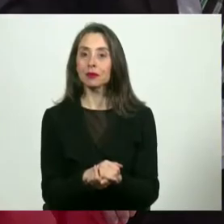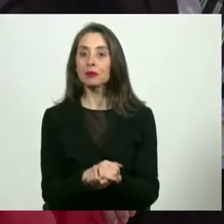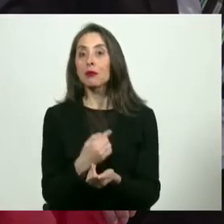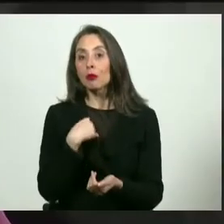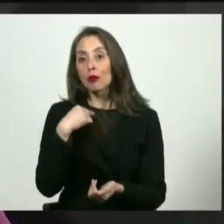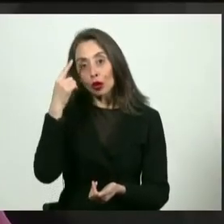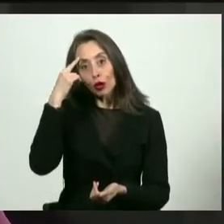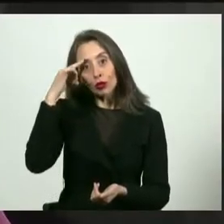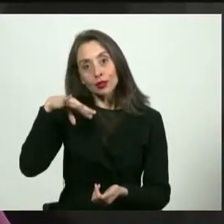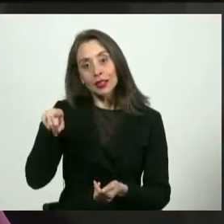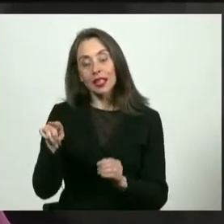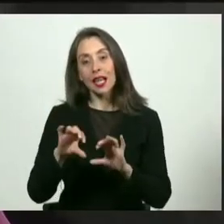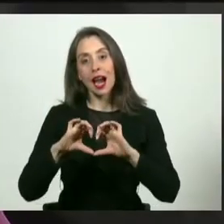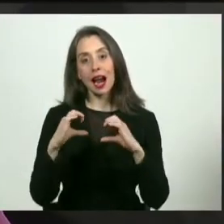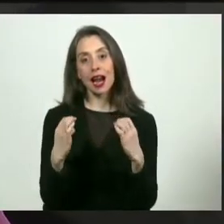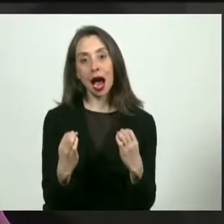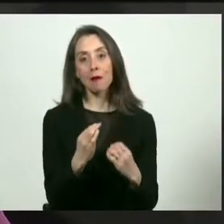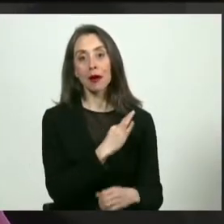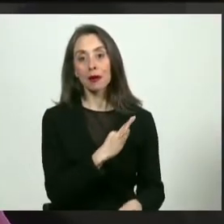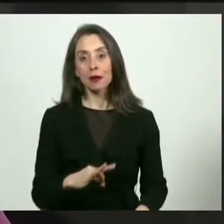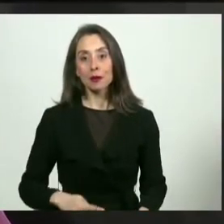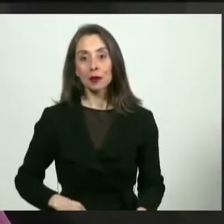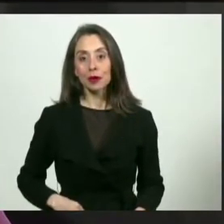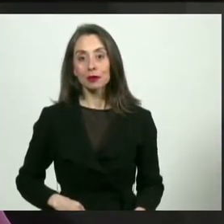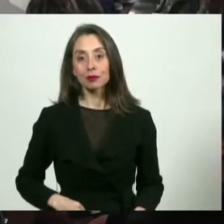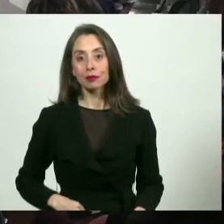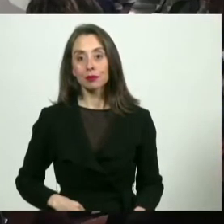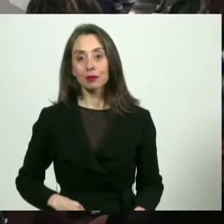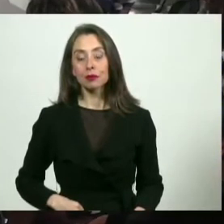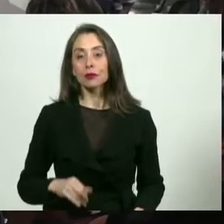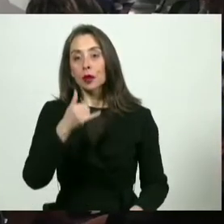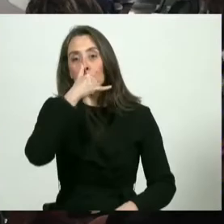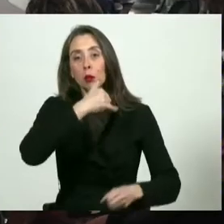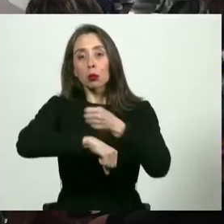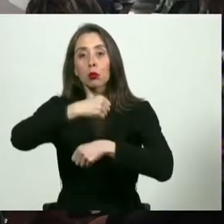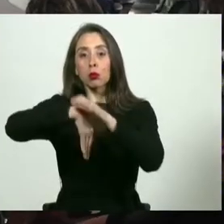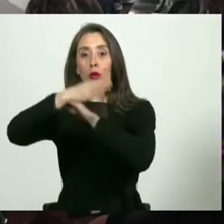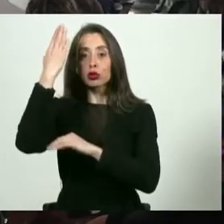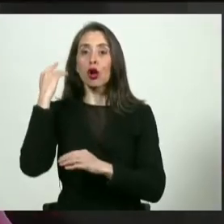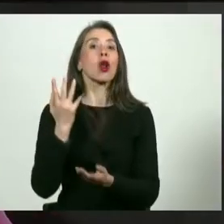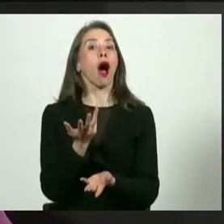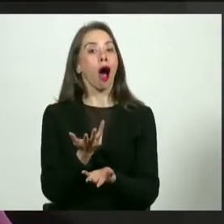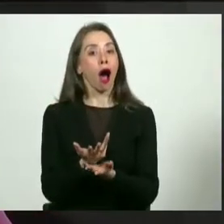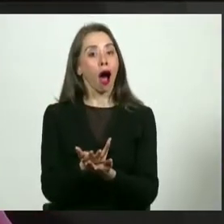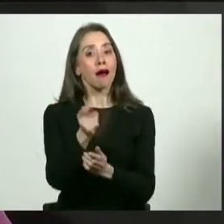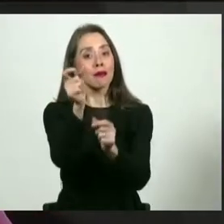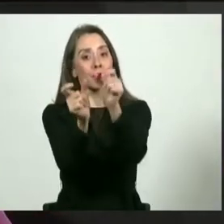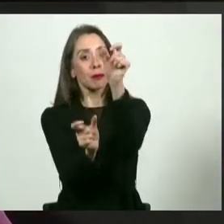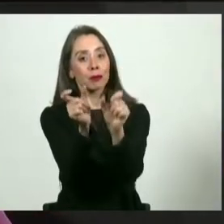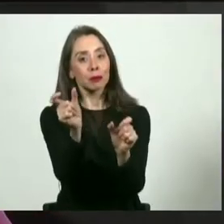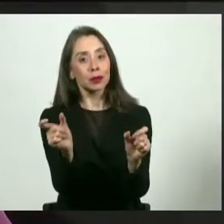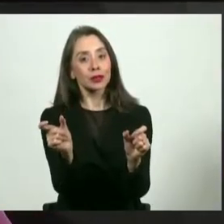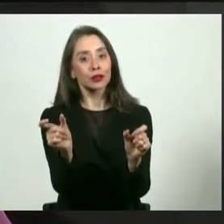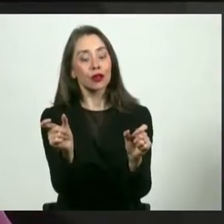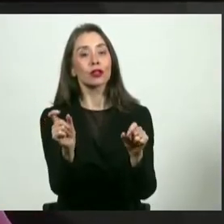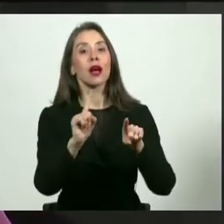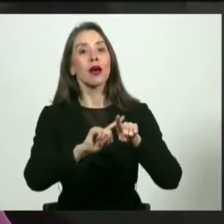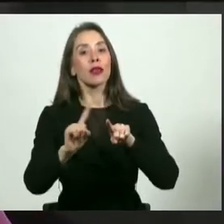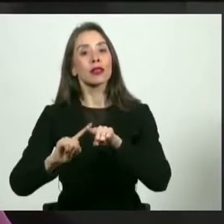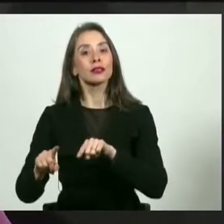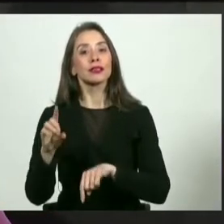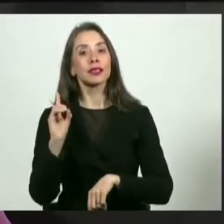Tengo entendido que la Cámara de Diputados desde hace muchos años cuenta con personas con distintos tipos